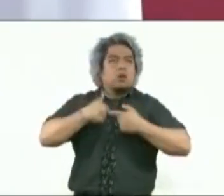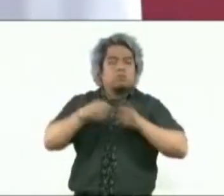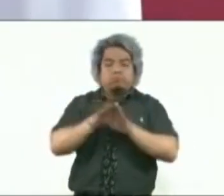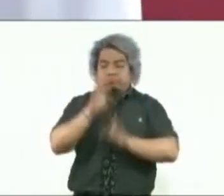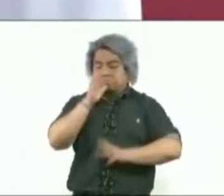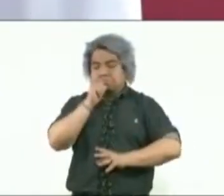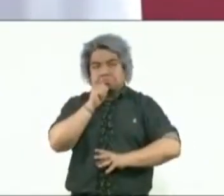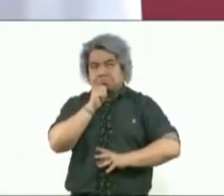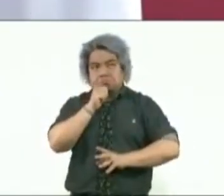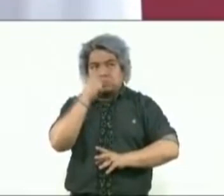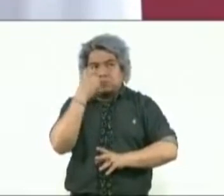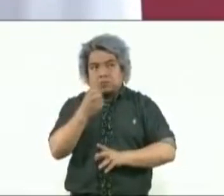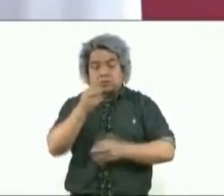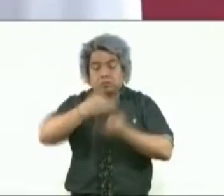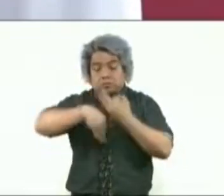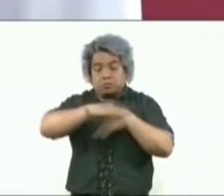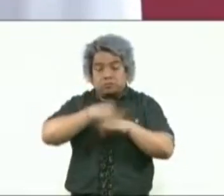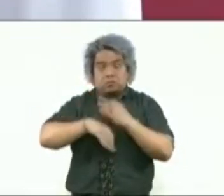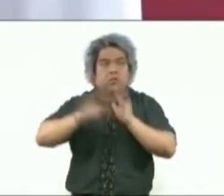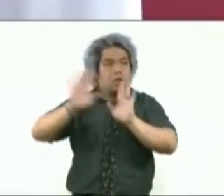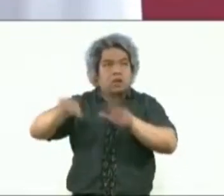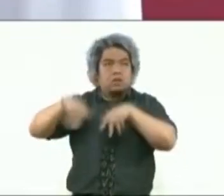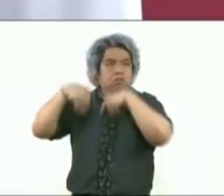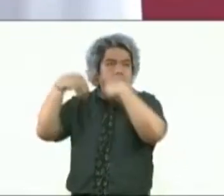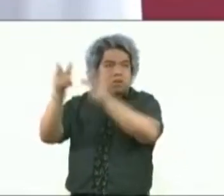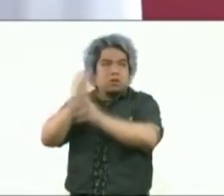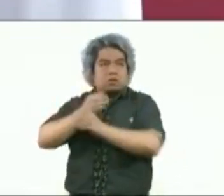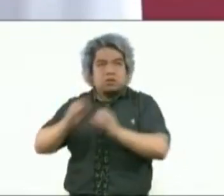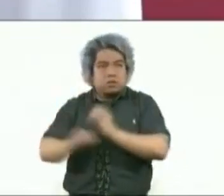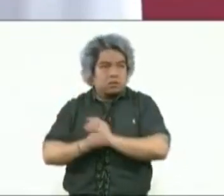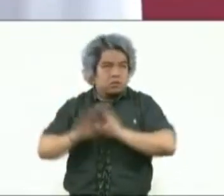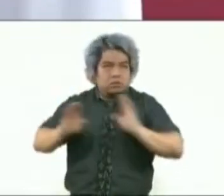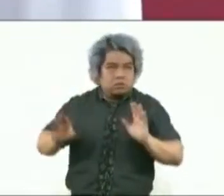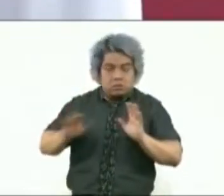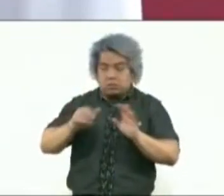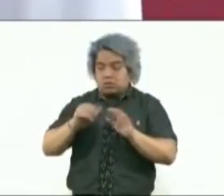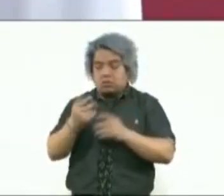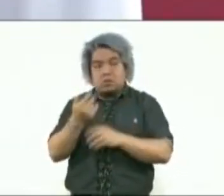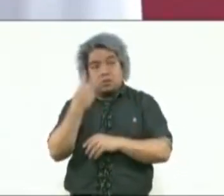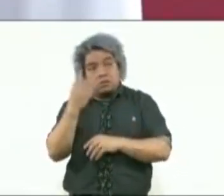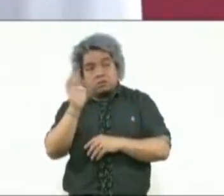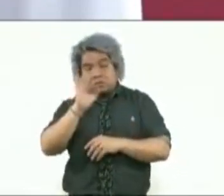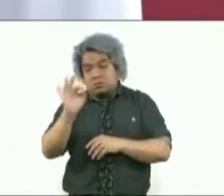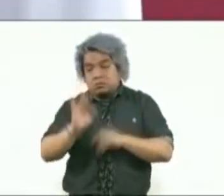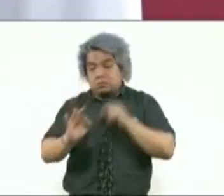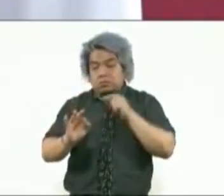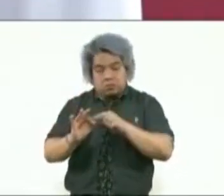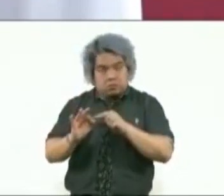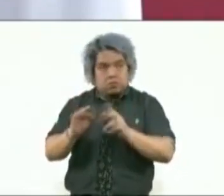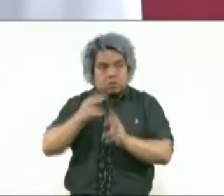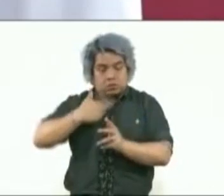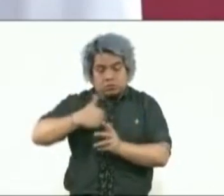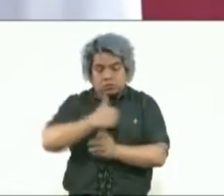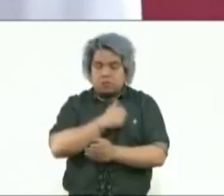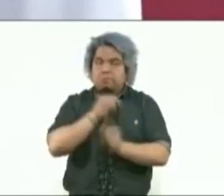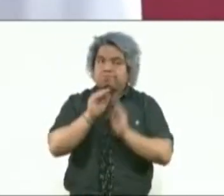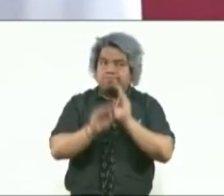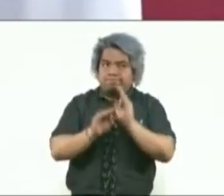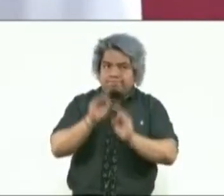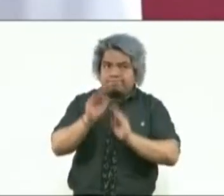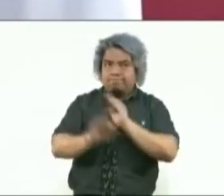repartidores. Es a las ganancias que salen fuera del país y es un 2%. En conferencia de